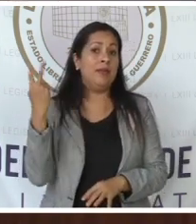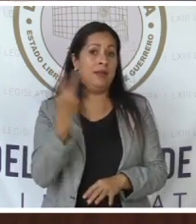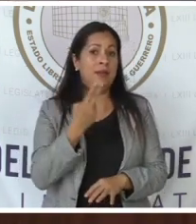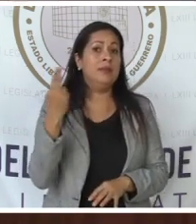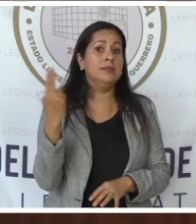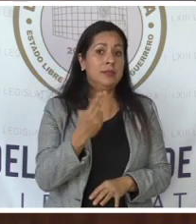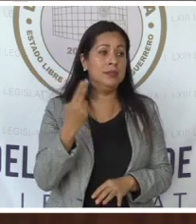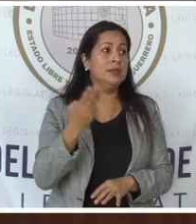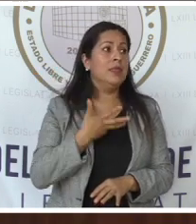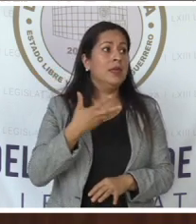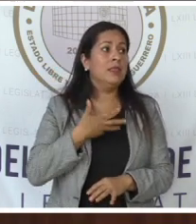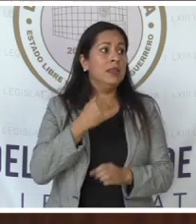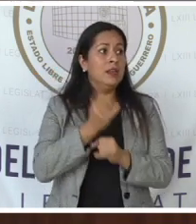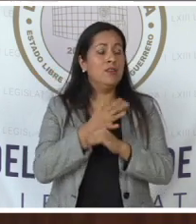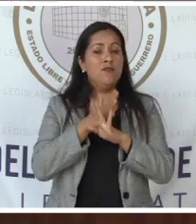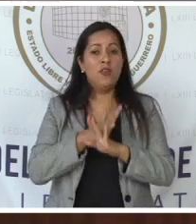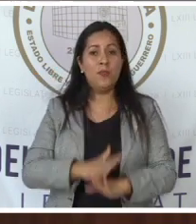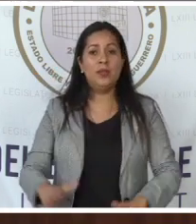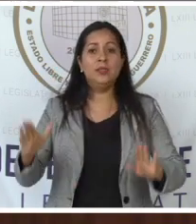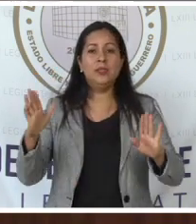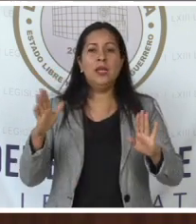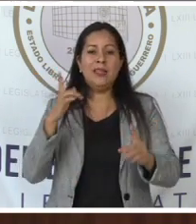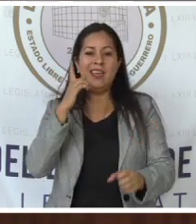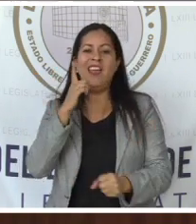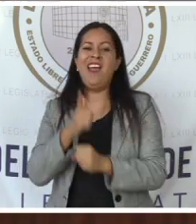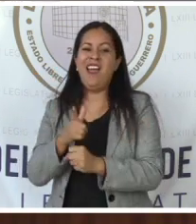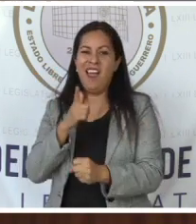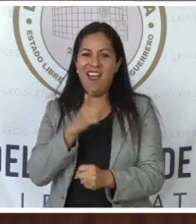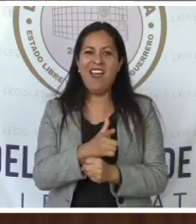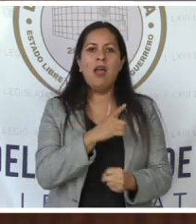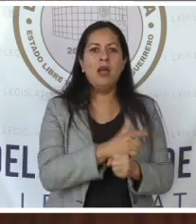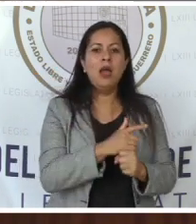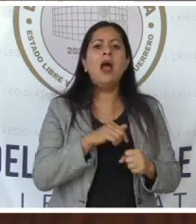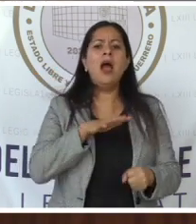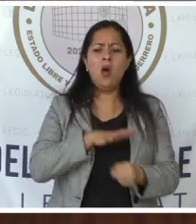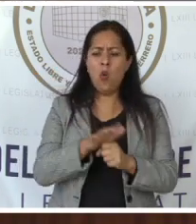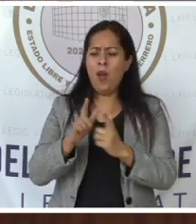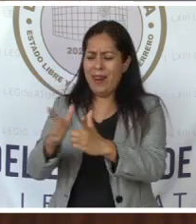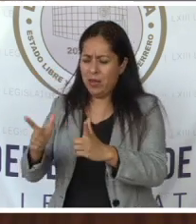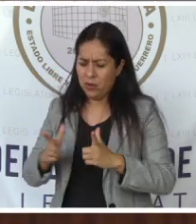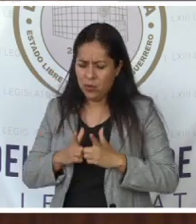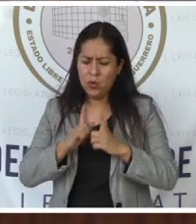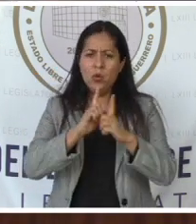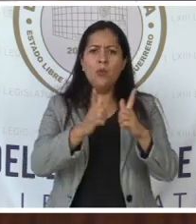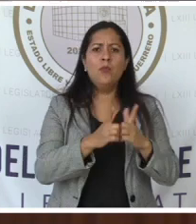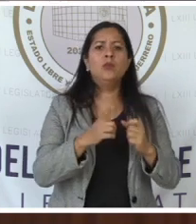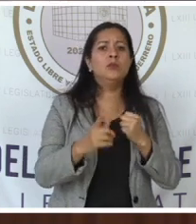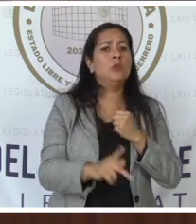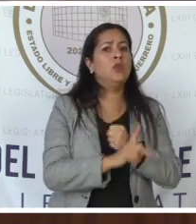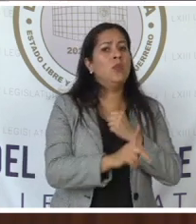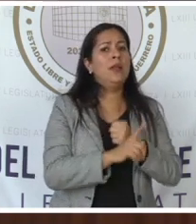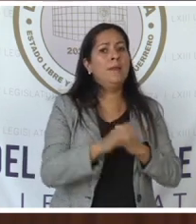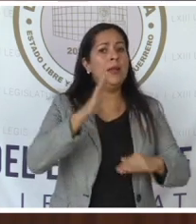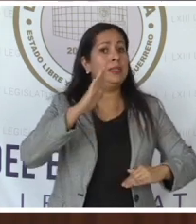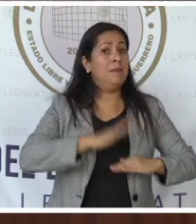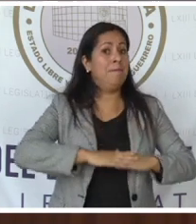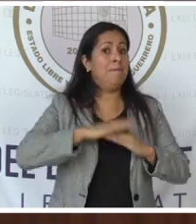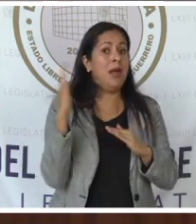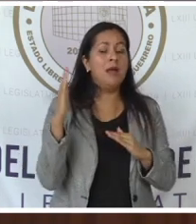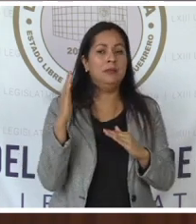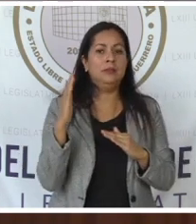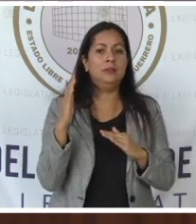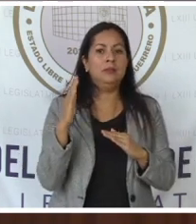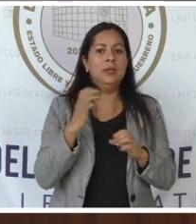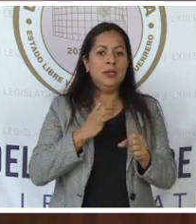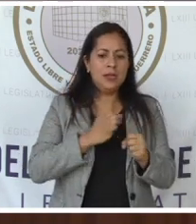de contar con información que permite identificar a qué grupos de la población afecta en mayor medida. En